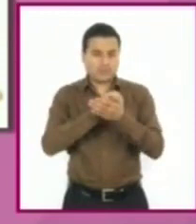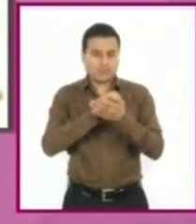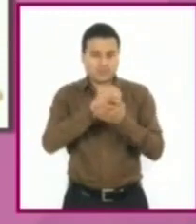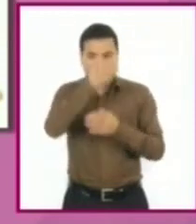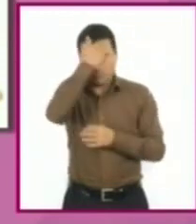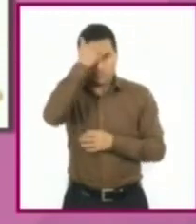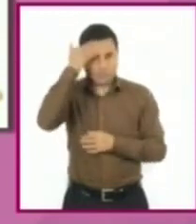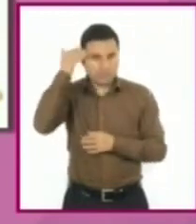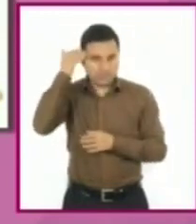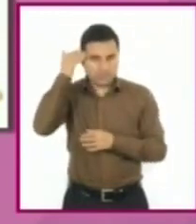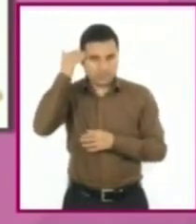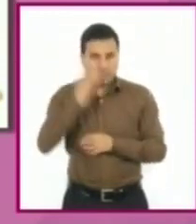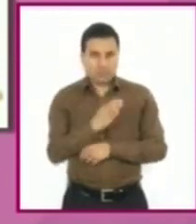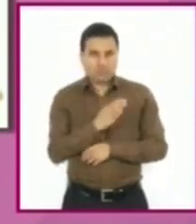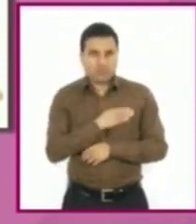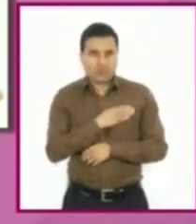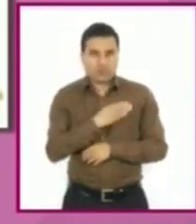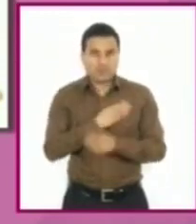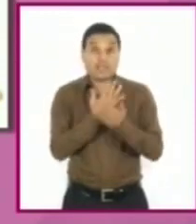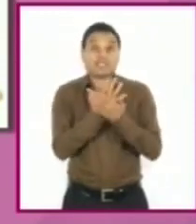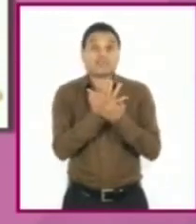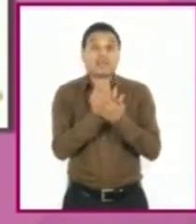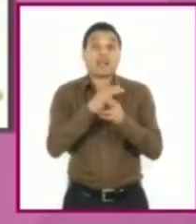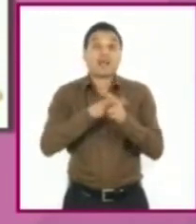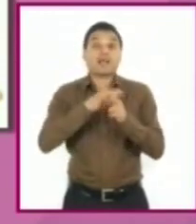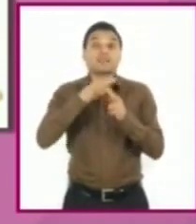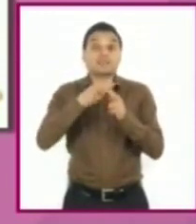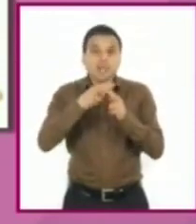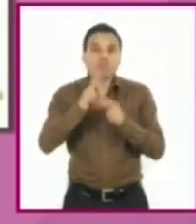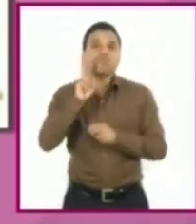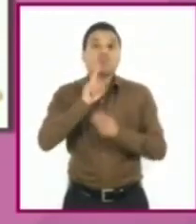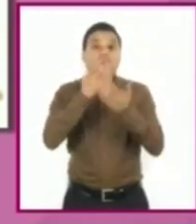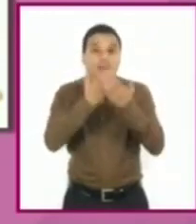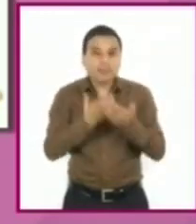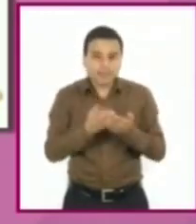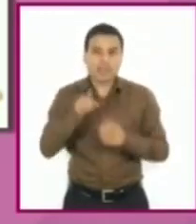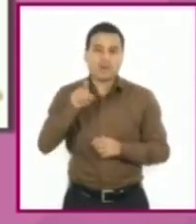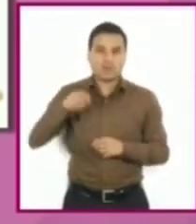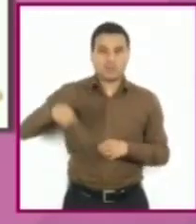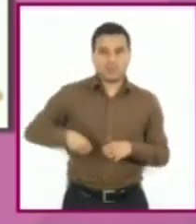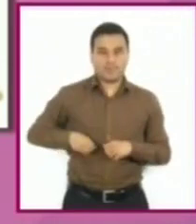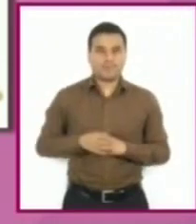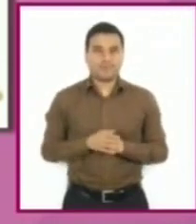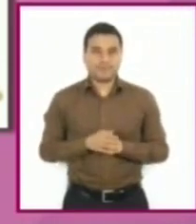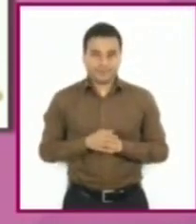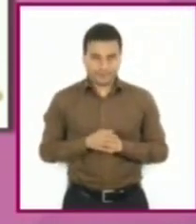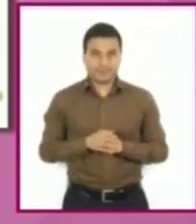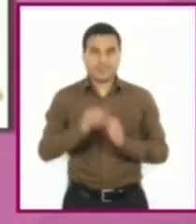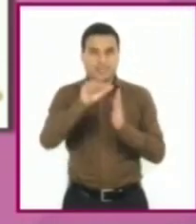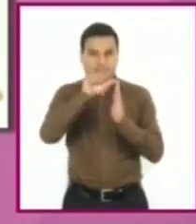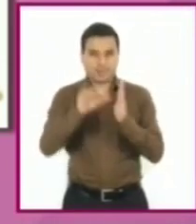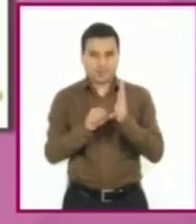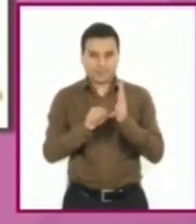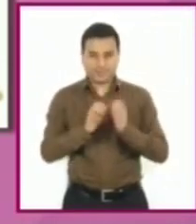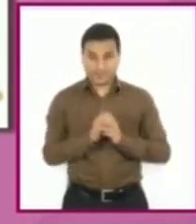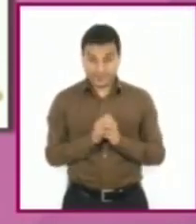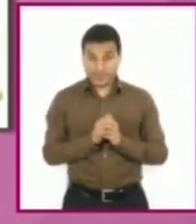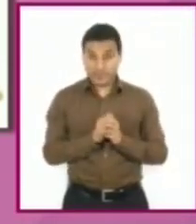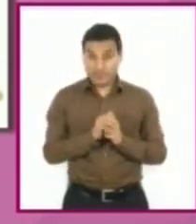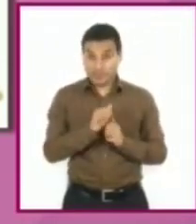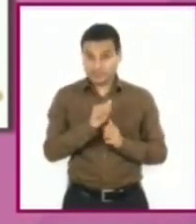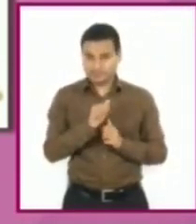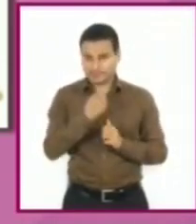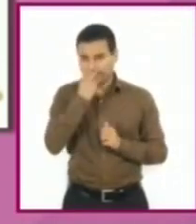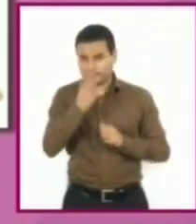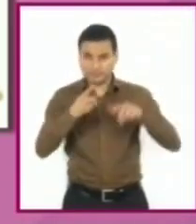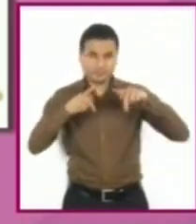sido declarado culpable. Artículo 10. Ninguno debe ser inquietado por sus opiniones, aunque sean